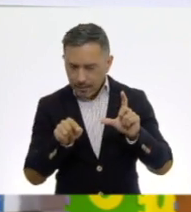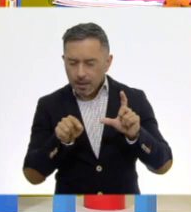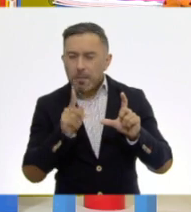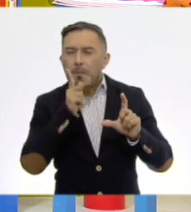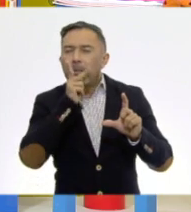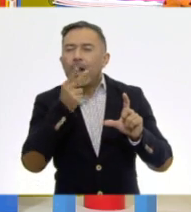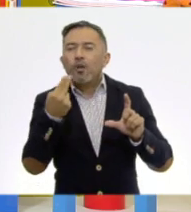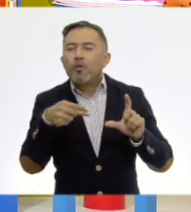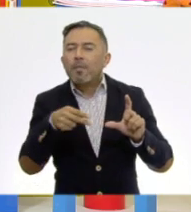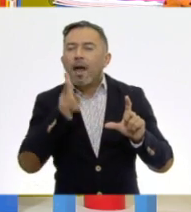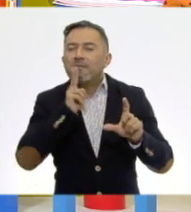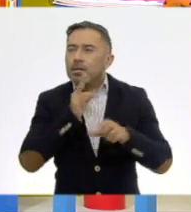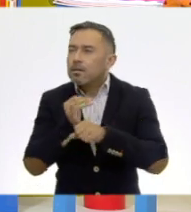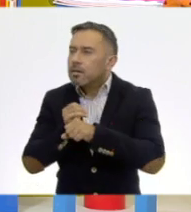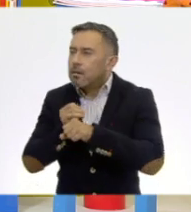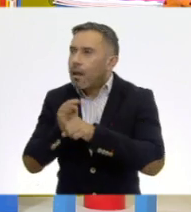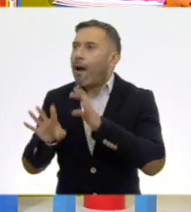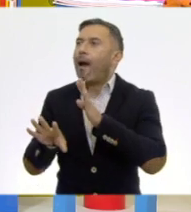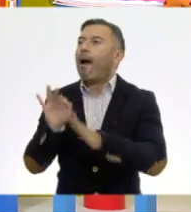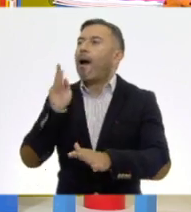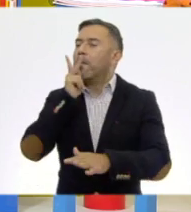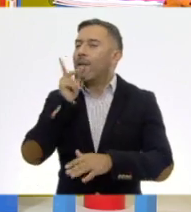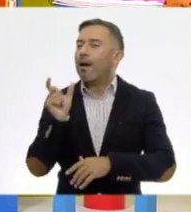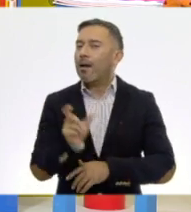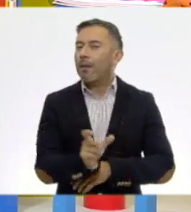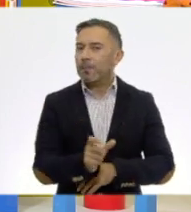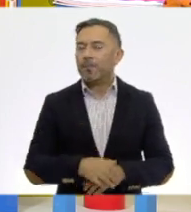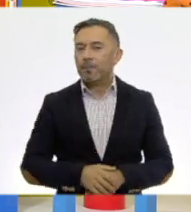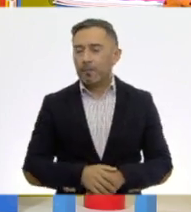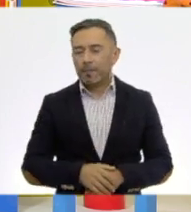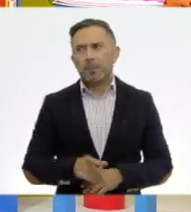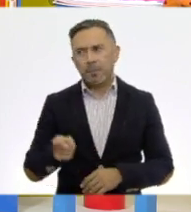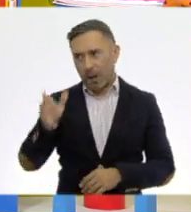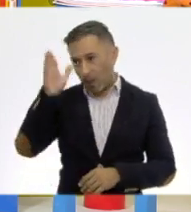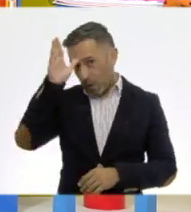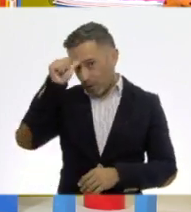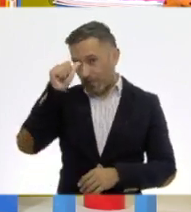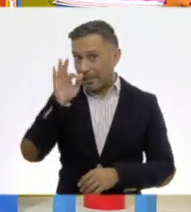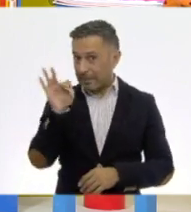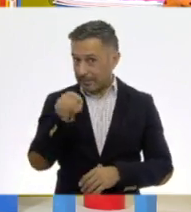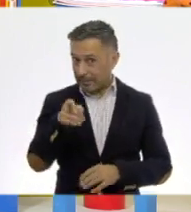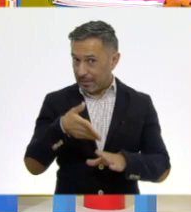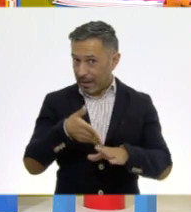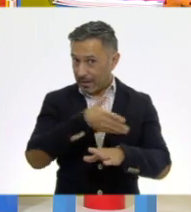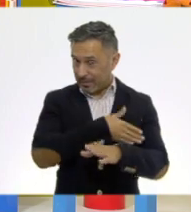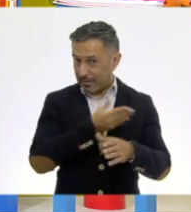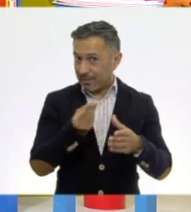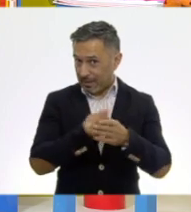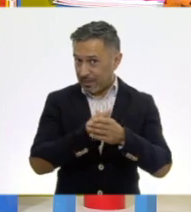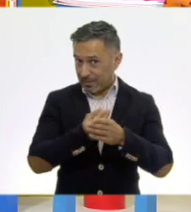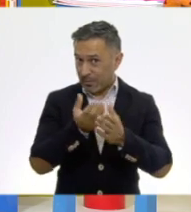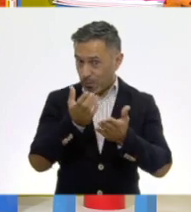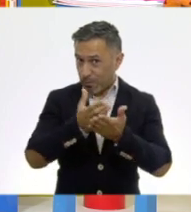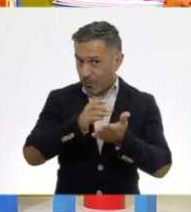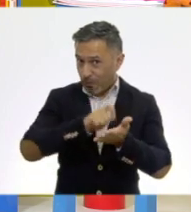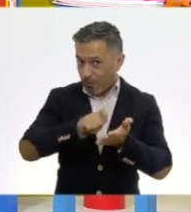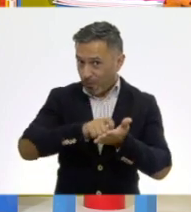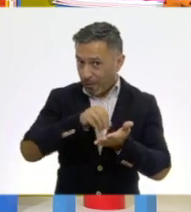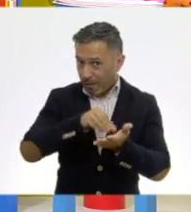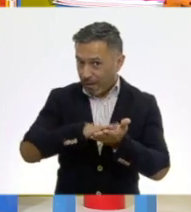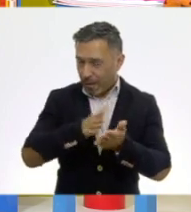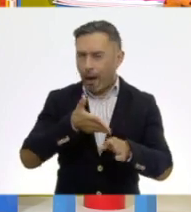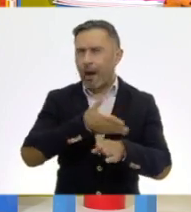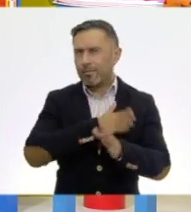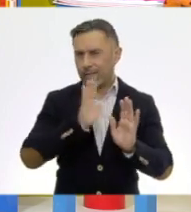Me parece muy bien, aunque si han hecho las anotaciones en su libreta, eso en algún momento ya dijimos de qué se